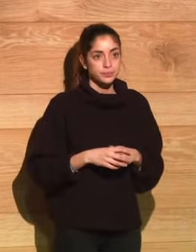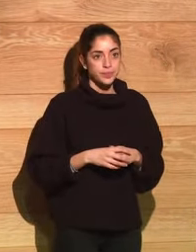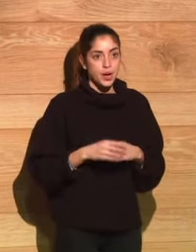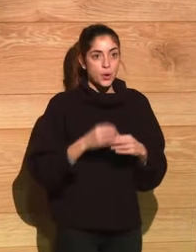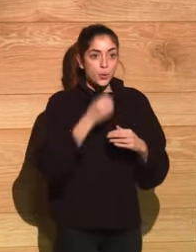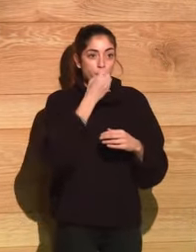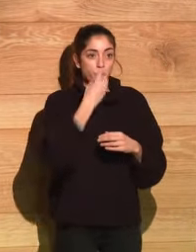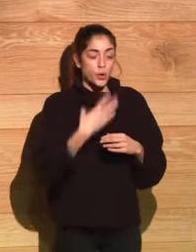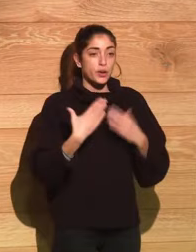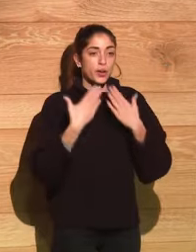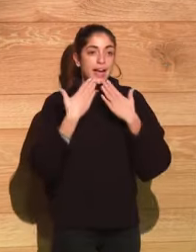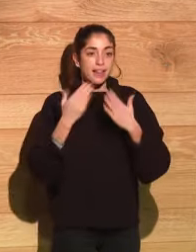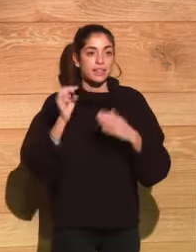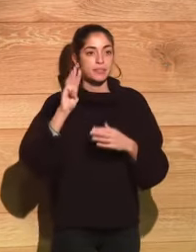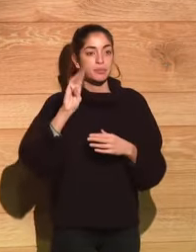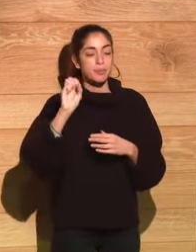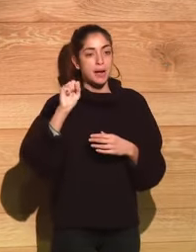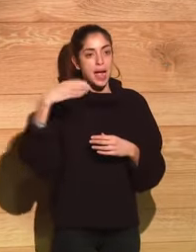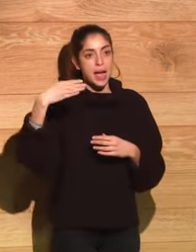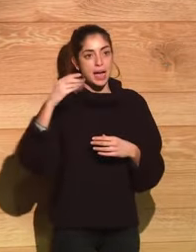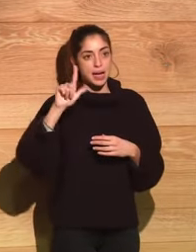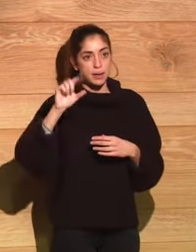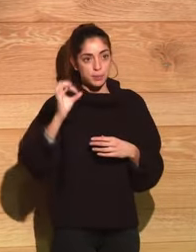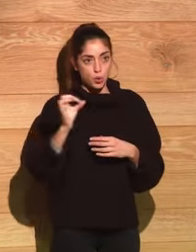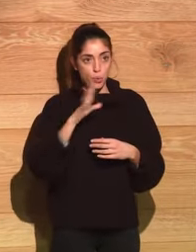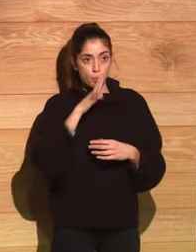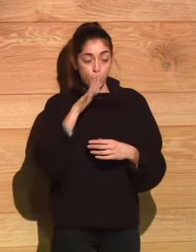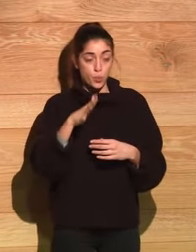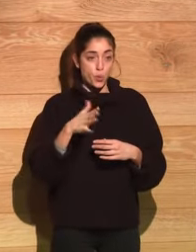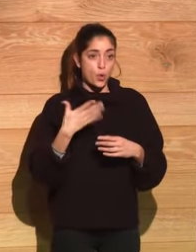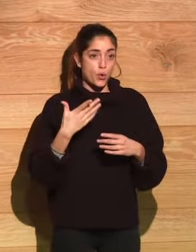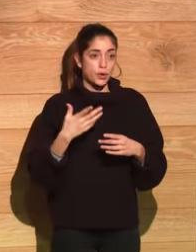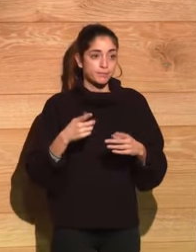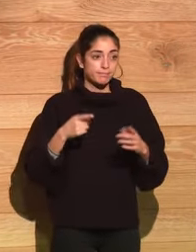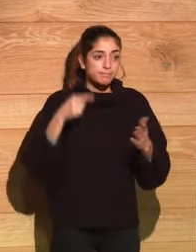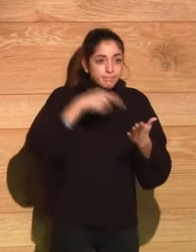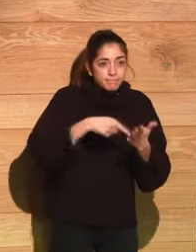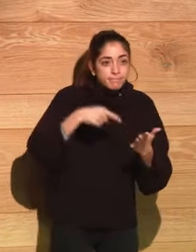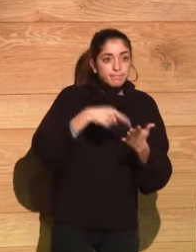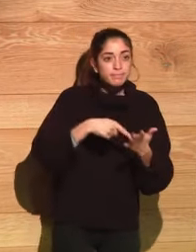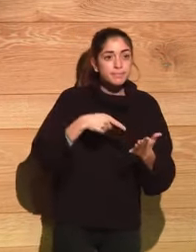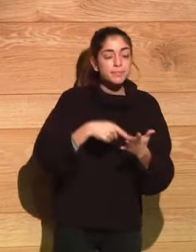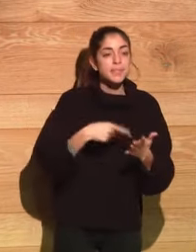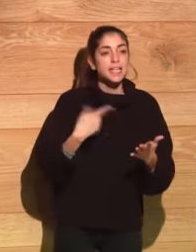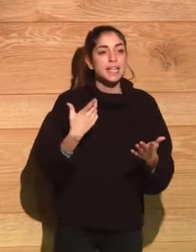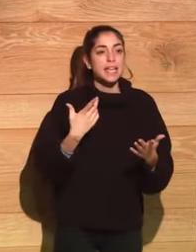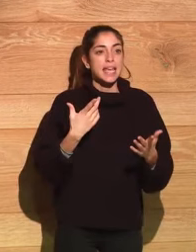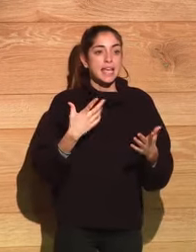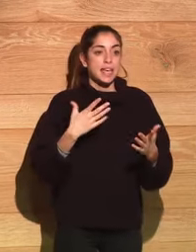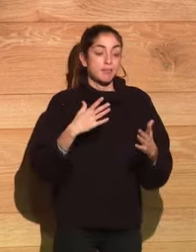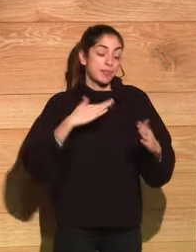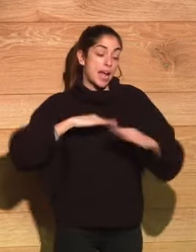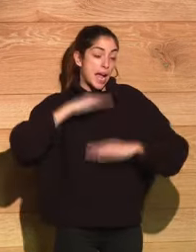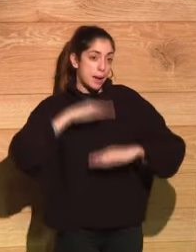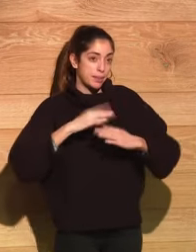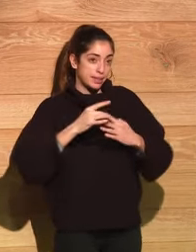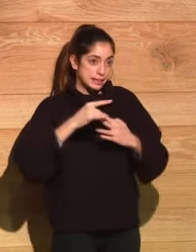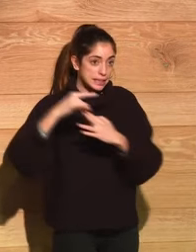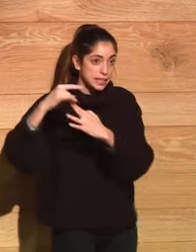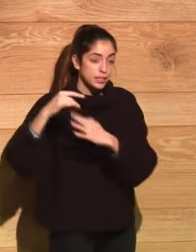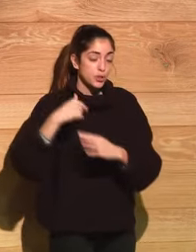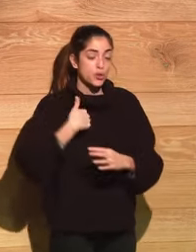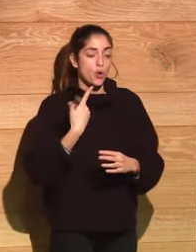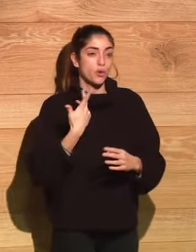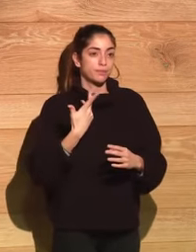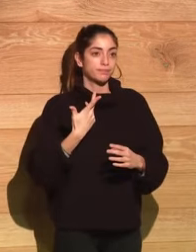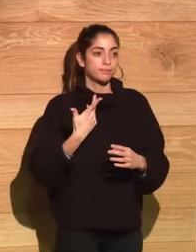Bueno, te doy las gracias, Pablo, sobre todo por haber insistido en mi capacidad de liderazgo, que es una cosa que me